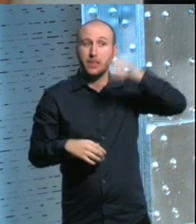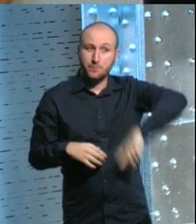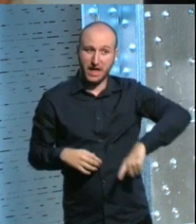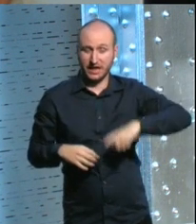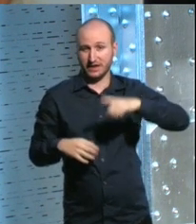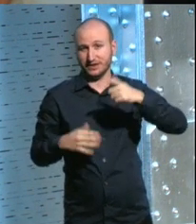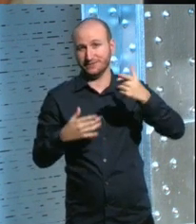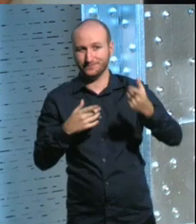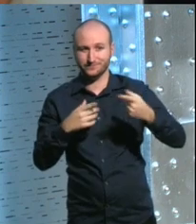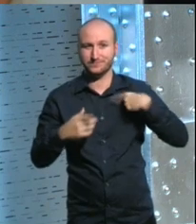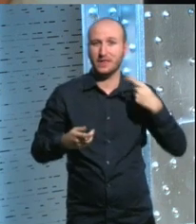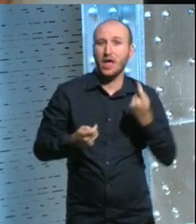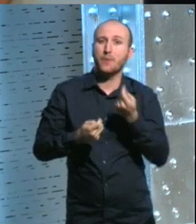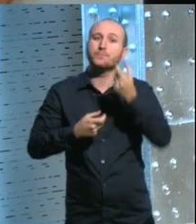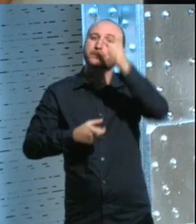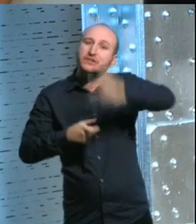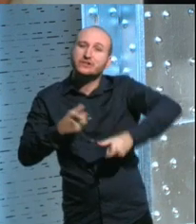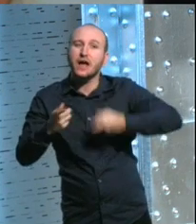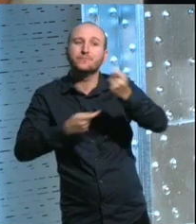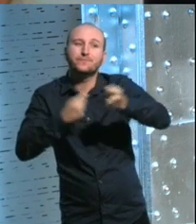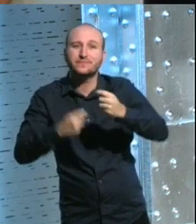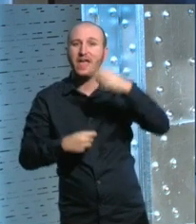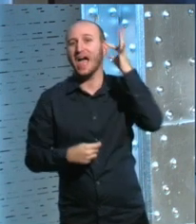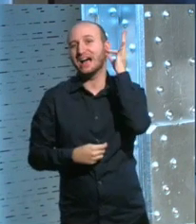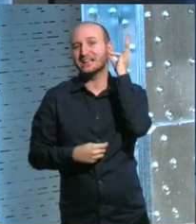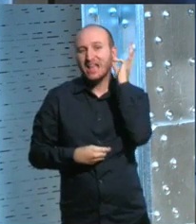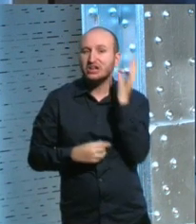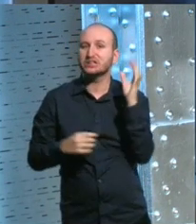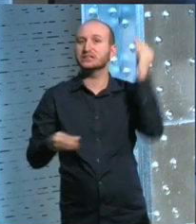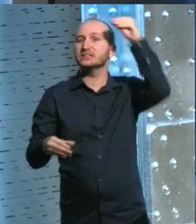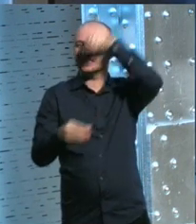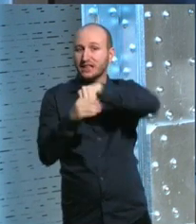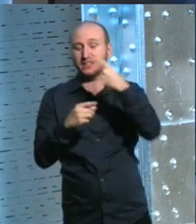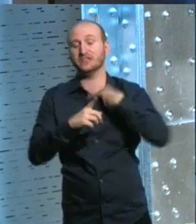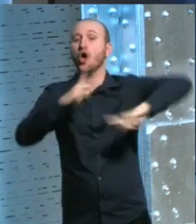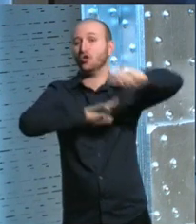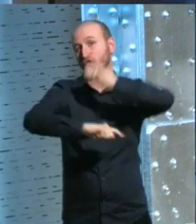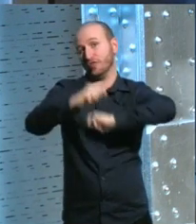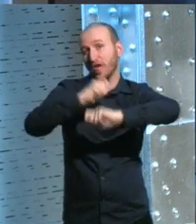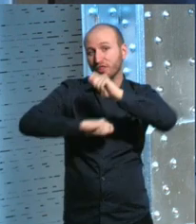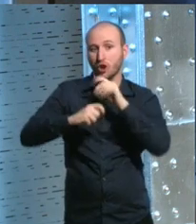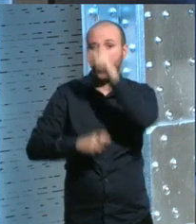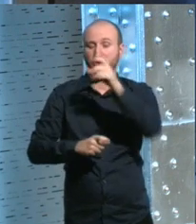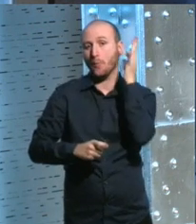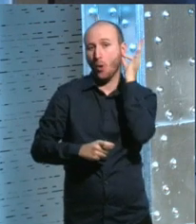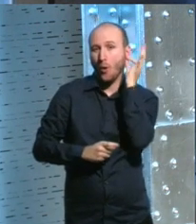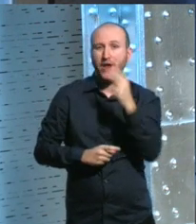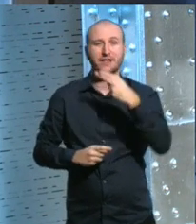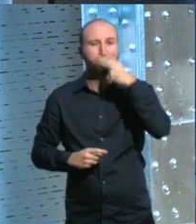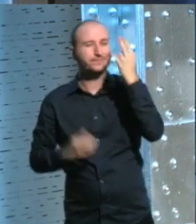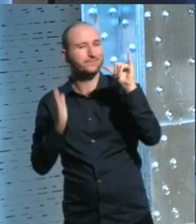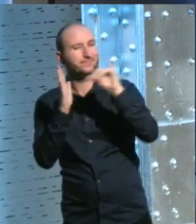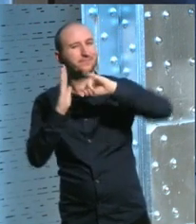es activista de Girls in Tech, que es una asociación mundial de mujeres que se interesan en la tecnología, muy interesante,